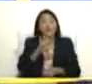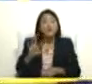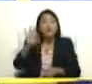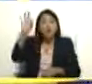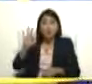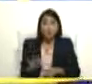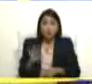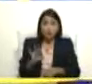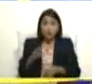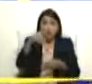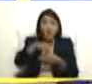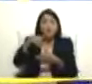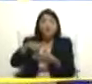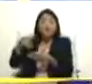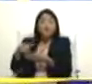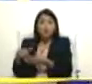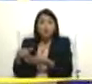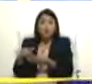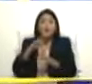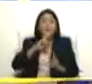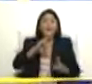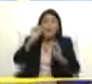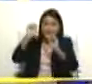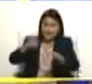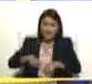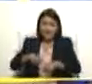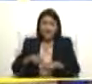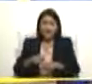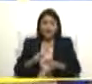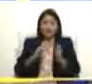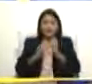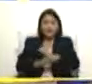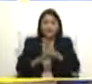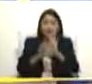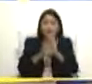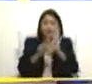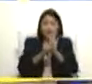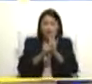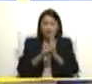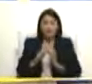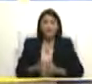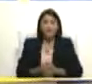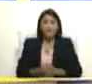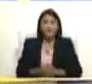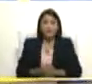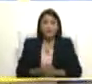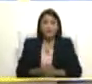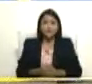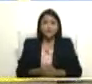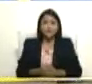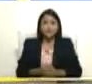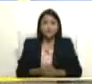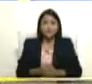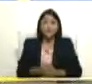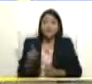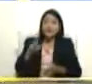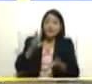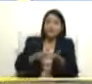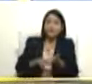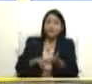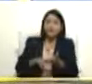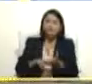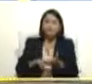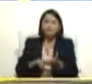55% de los votos por el sí que se hacía la enmienda a la Constitución y se aprobaba la